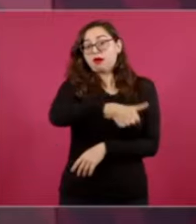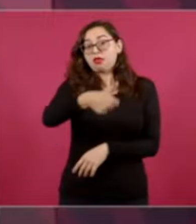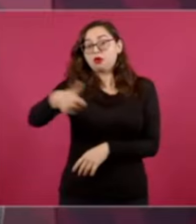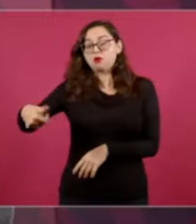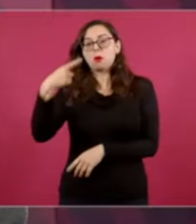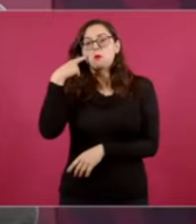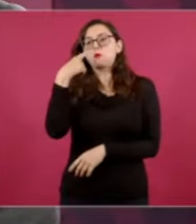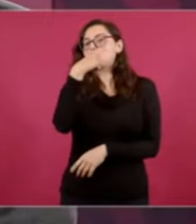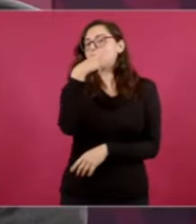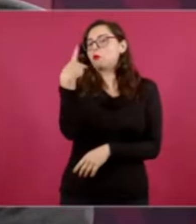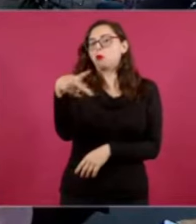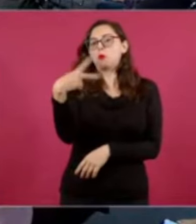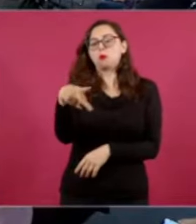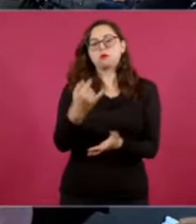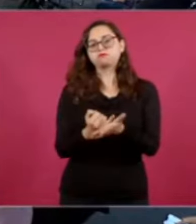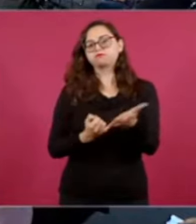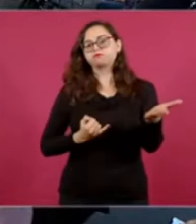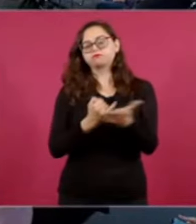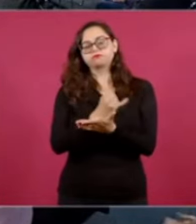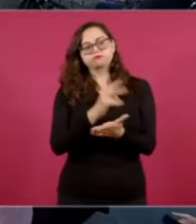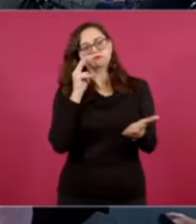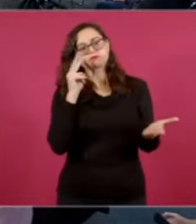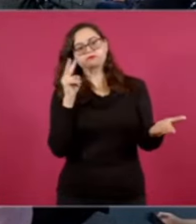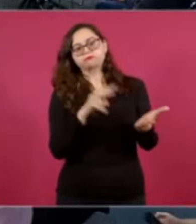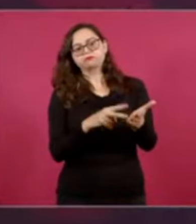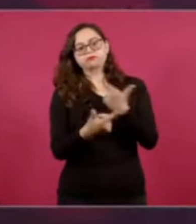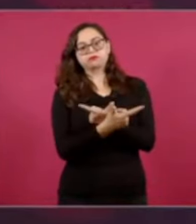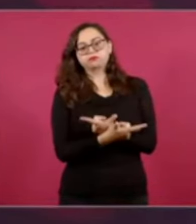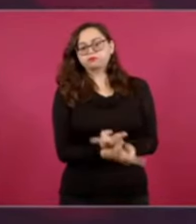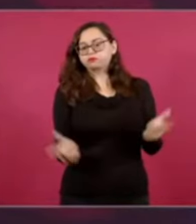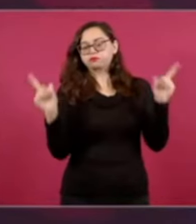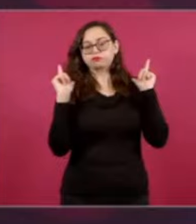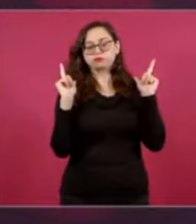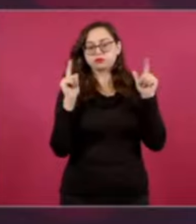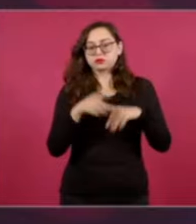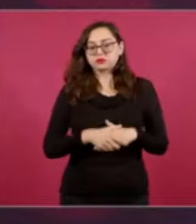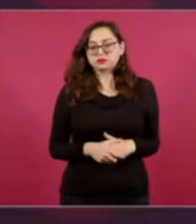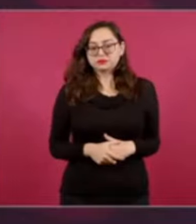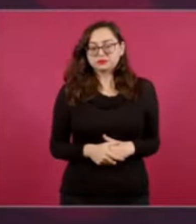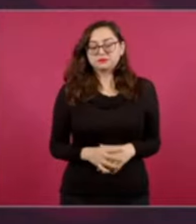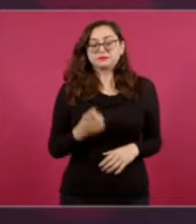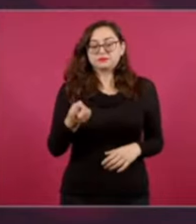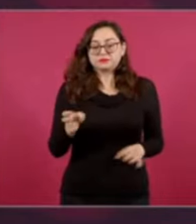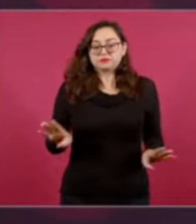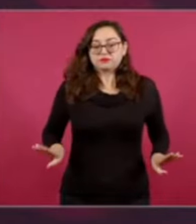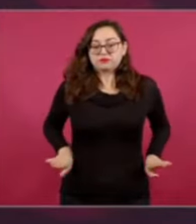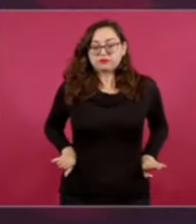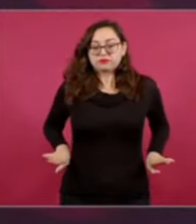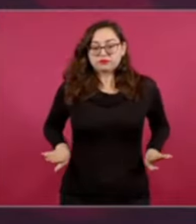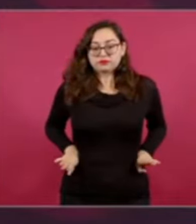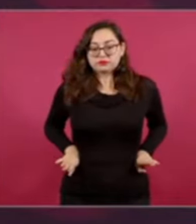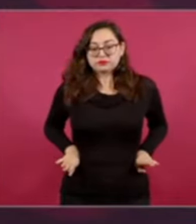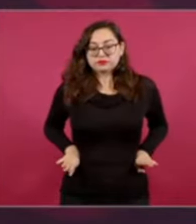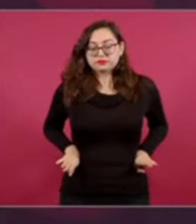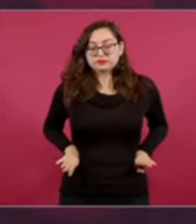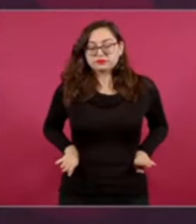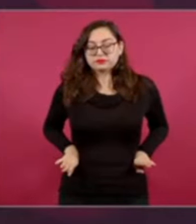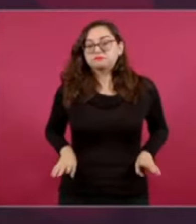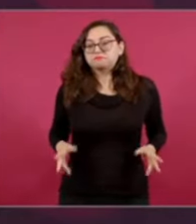y que sea el que juzgue el comportamiento de quienes